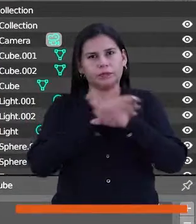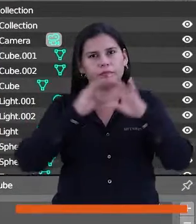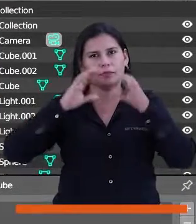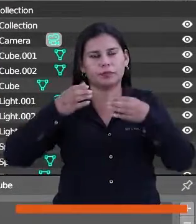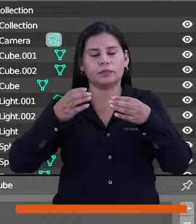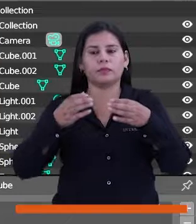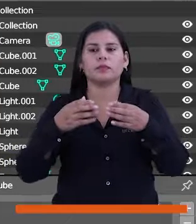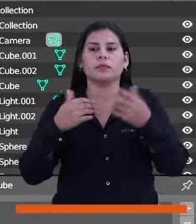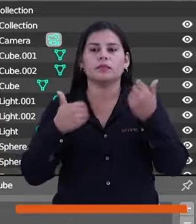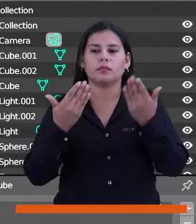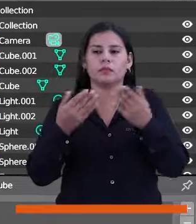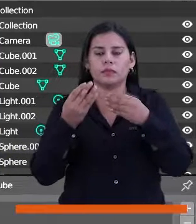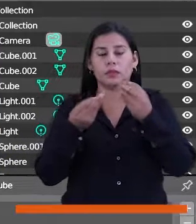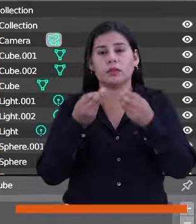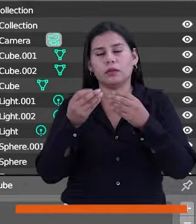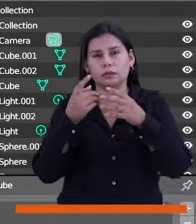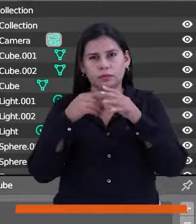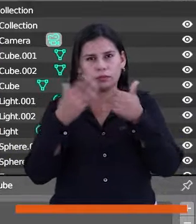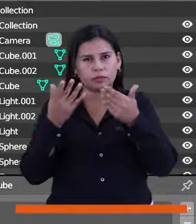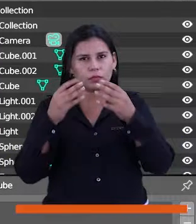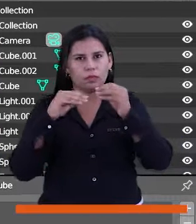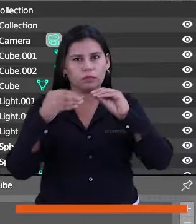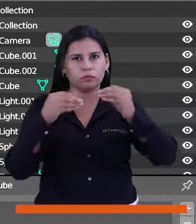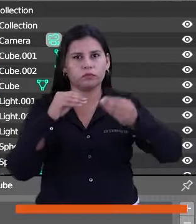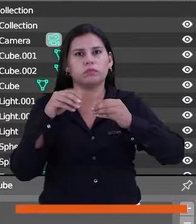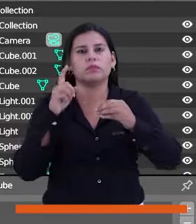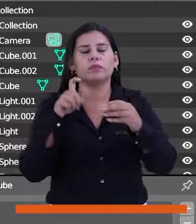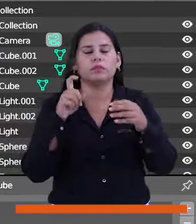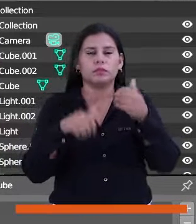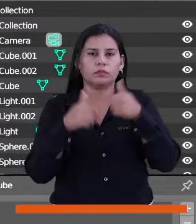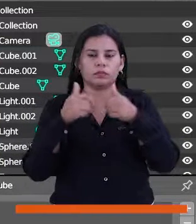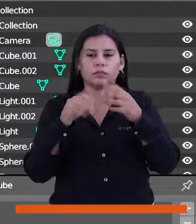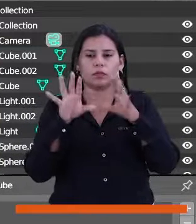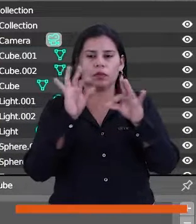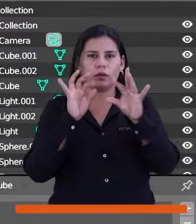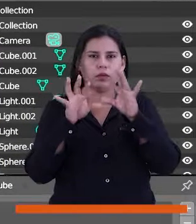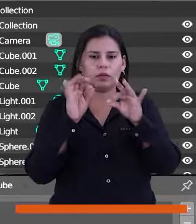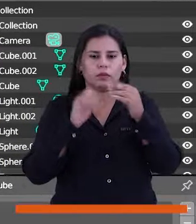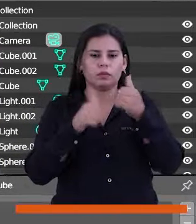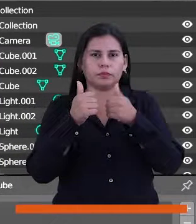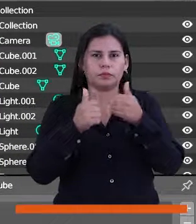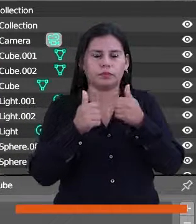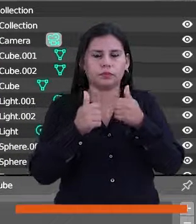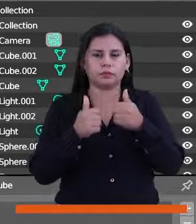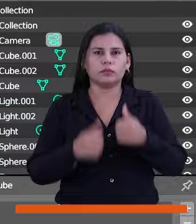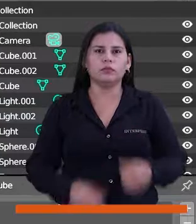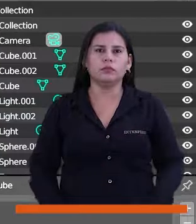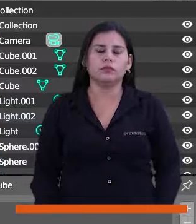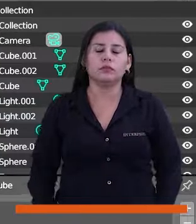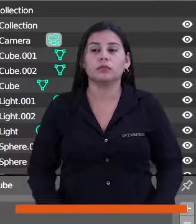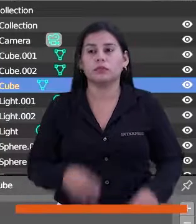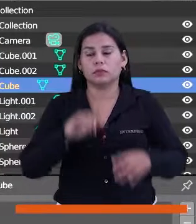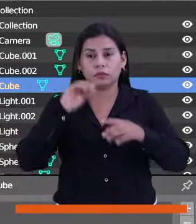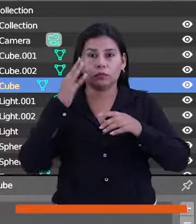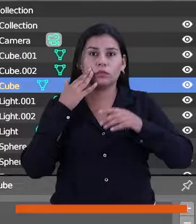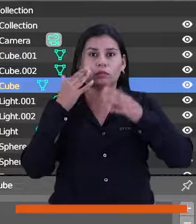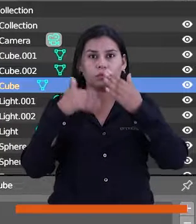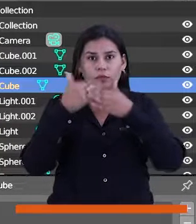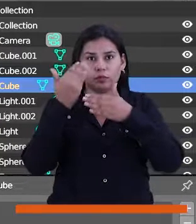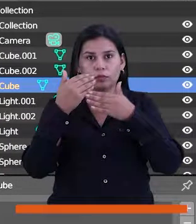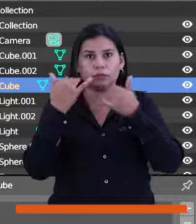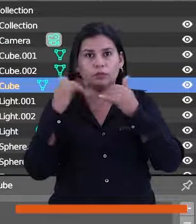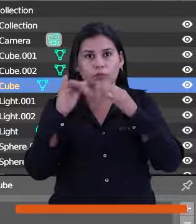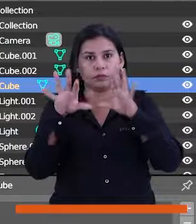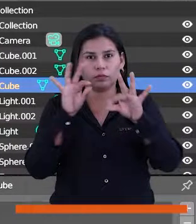anterior, para poder aplicar una textura, lo primero que tenemos que hacer es seleccionar nuestro objeto. Una vez